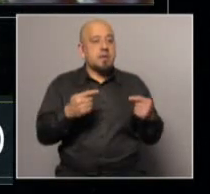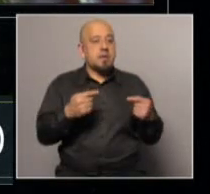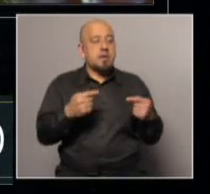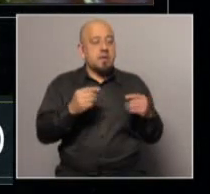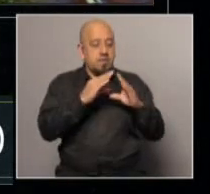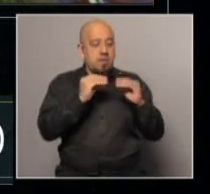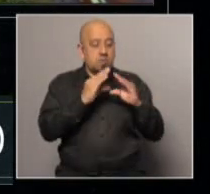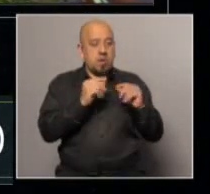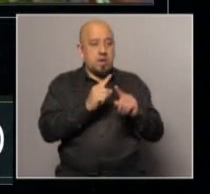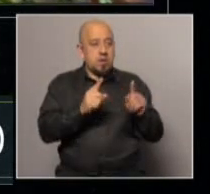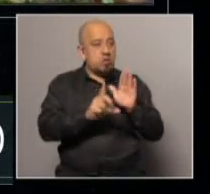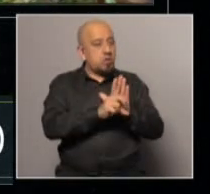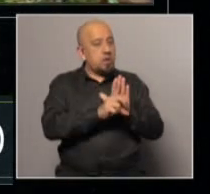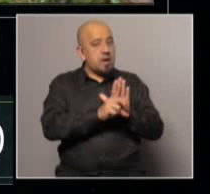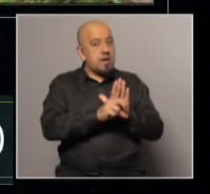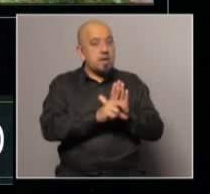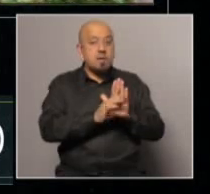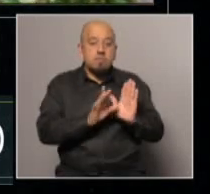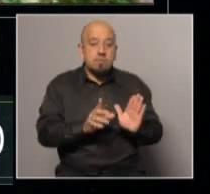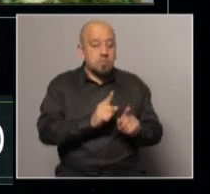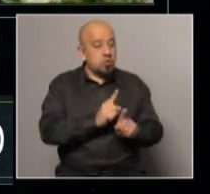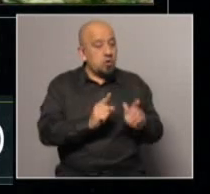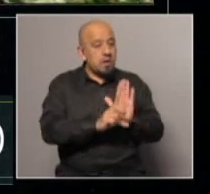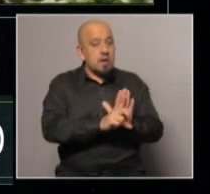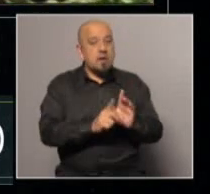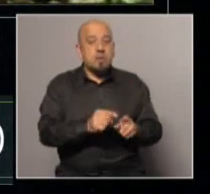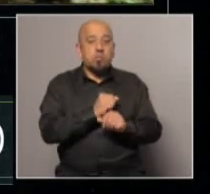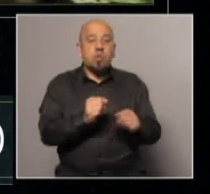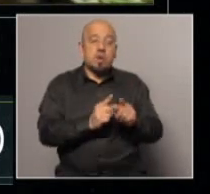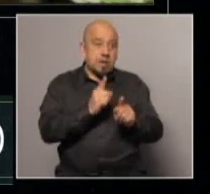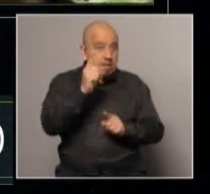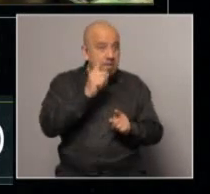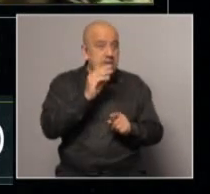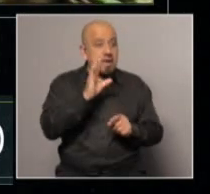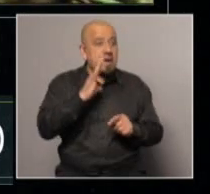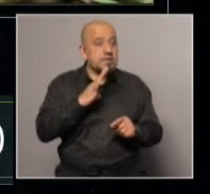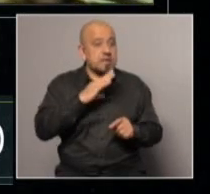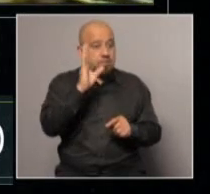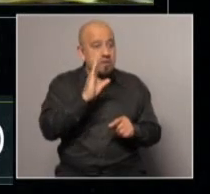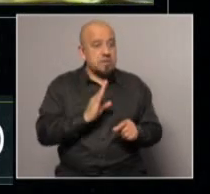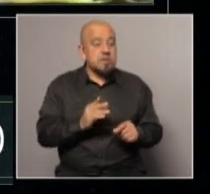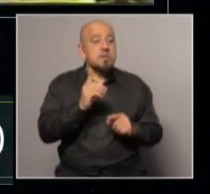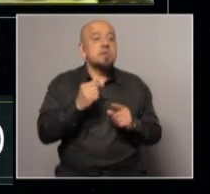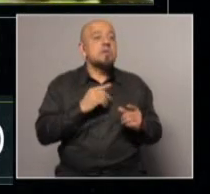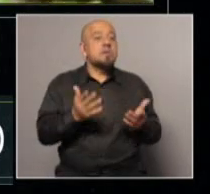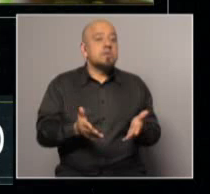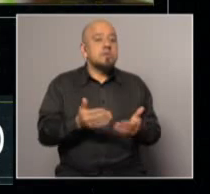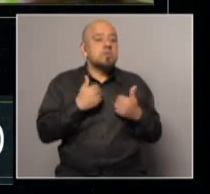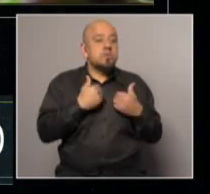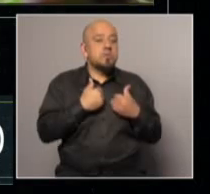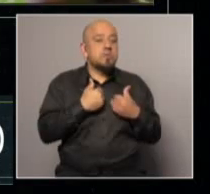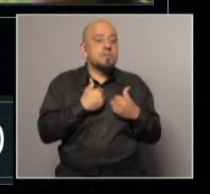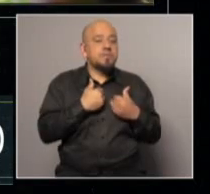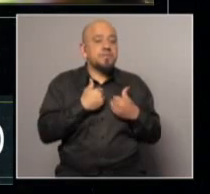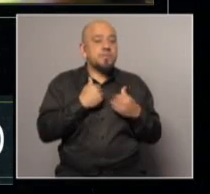en Uruguay y que podrían ser origen de esa marihuana que está en Brasil. No descarto, ¿no? Nosotros no tenemos la capacidad... de